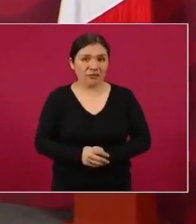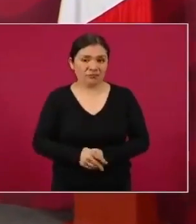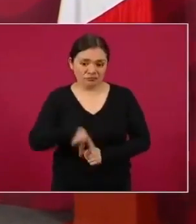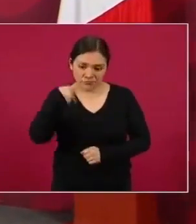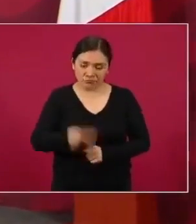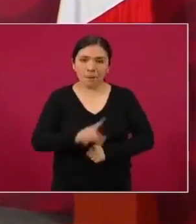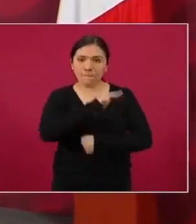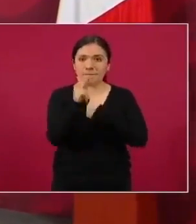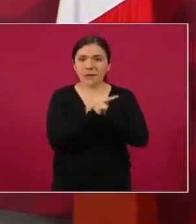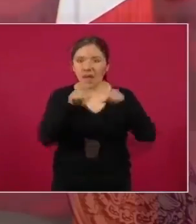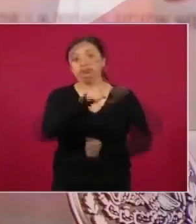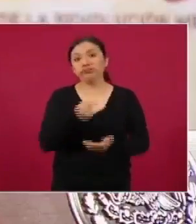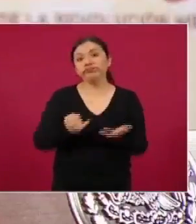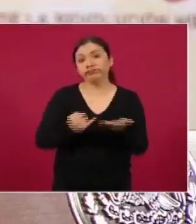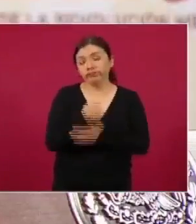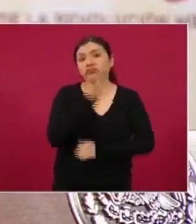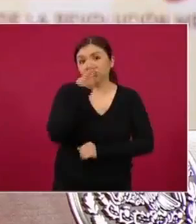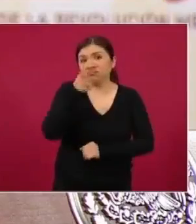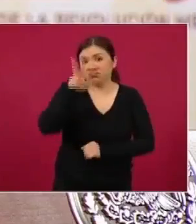nuestro país.